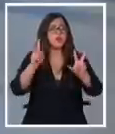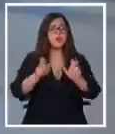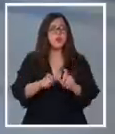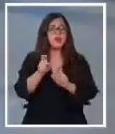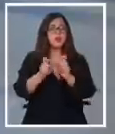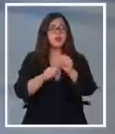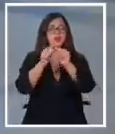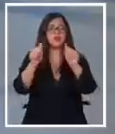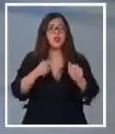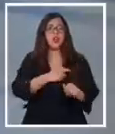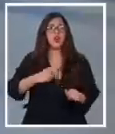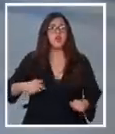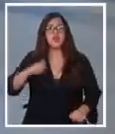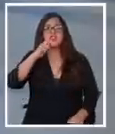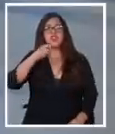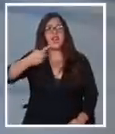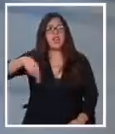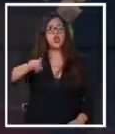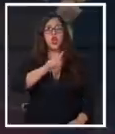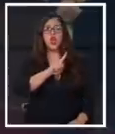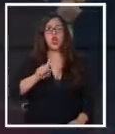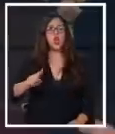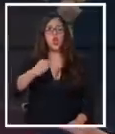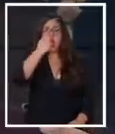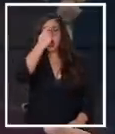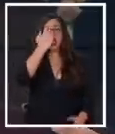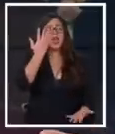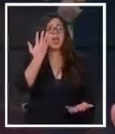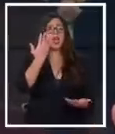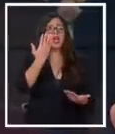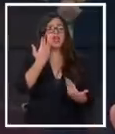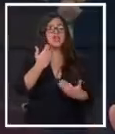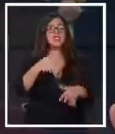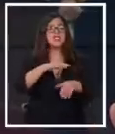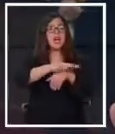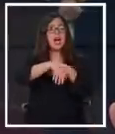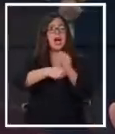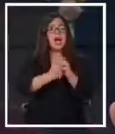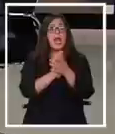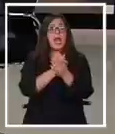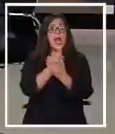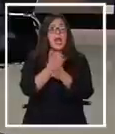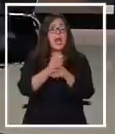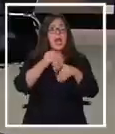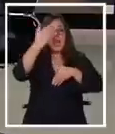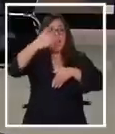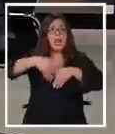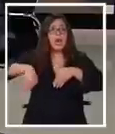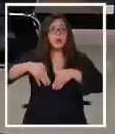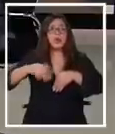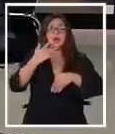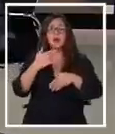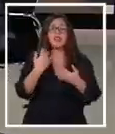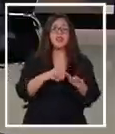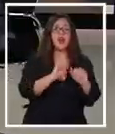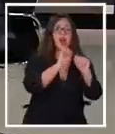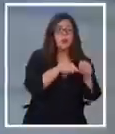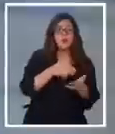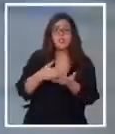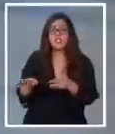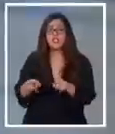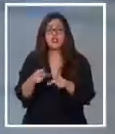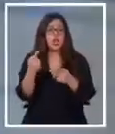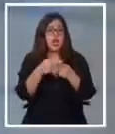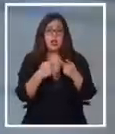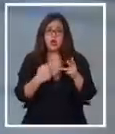autoridades el bueno sigue declarándose no neutral frente a este proceso porque eso eso es muy importante aquí tanto la opción del rechazo como la producción válida y bueno trincar garantía